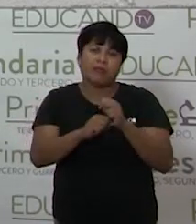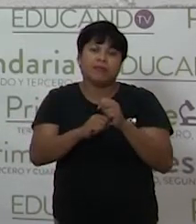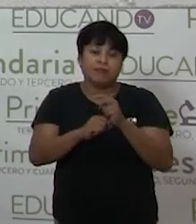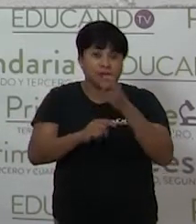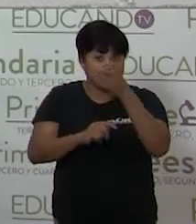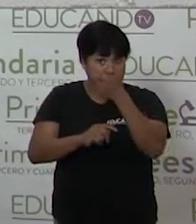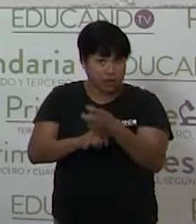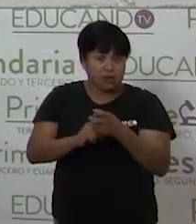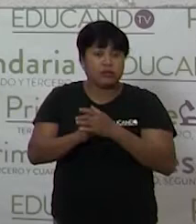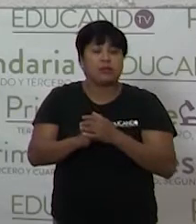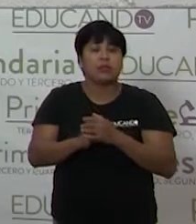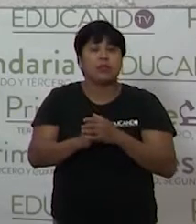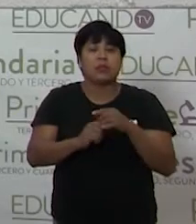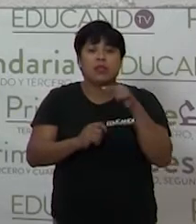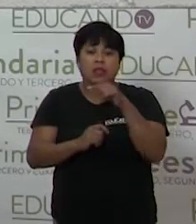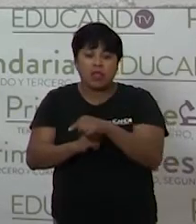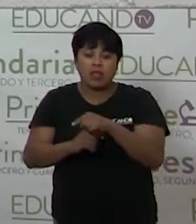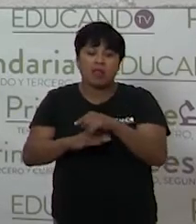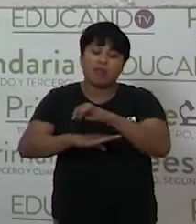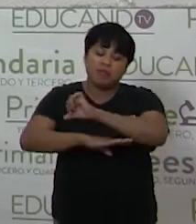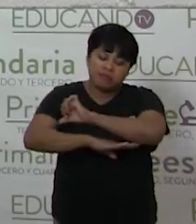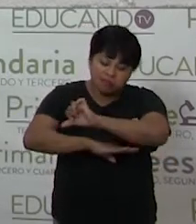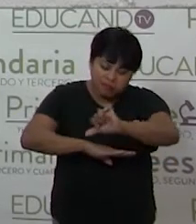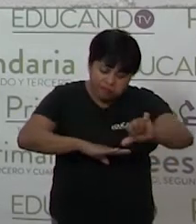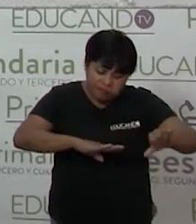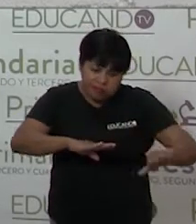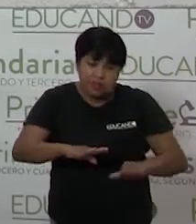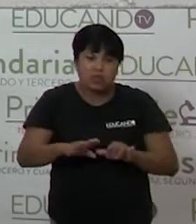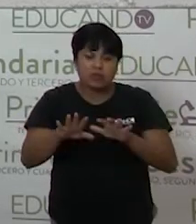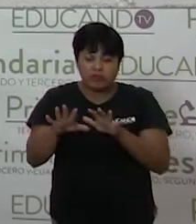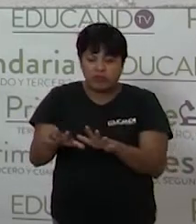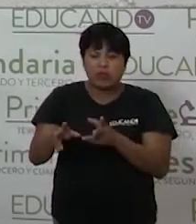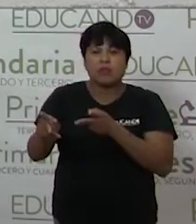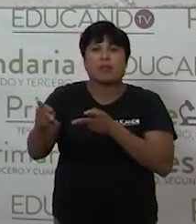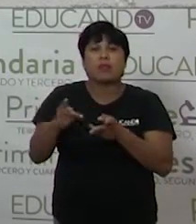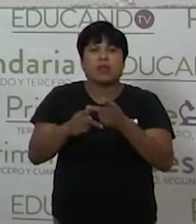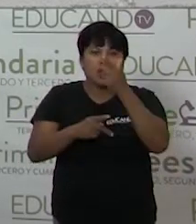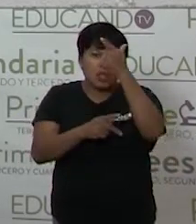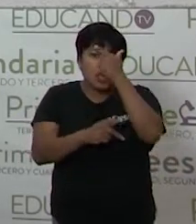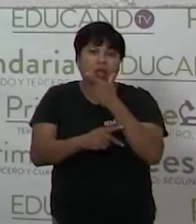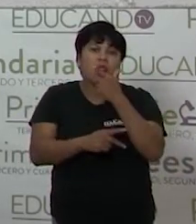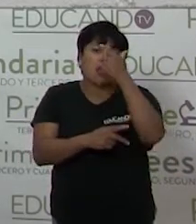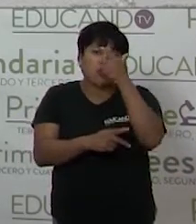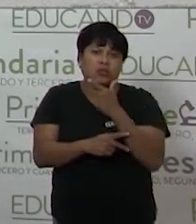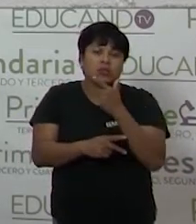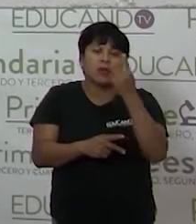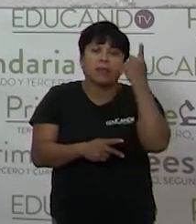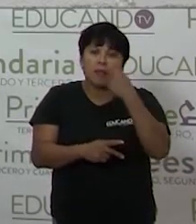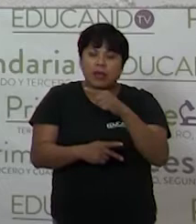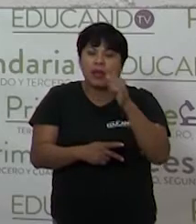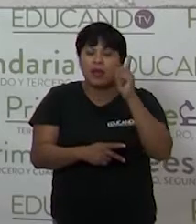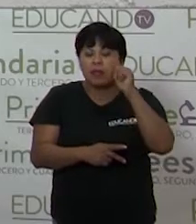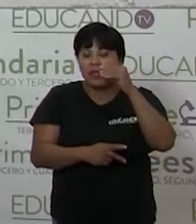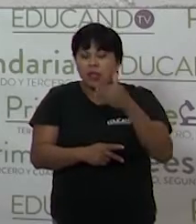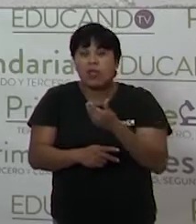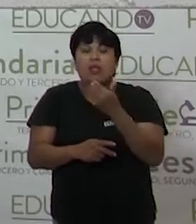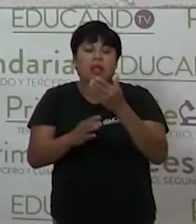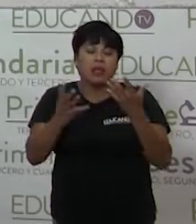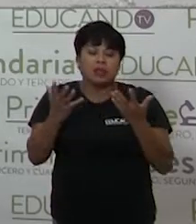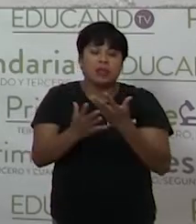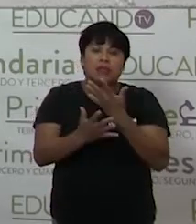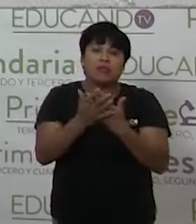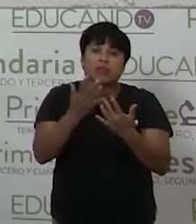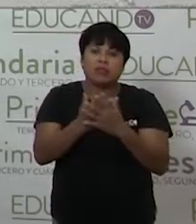este modo cortó el cuero y lo dejo preparado por la noche para coser un par de